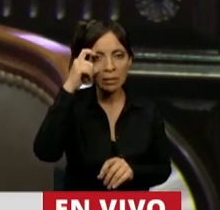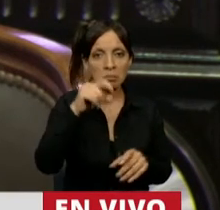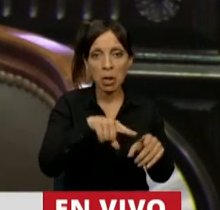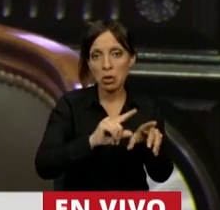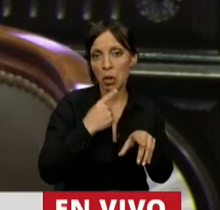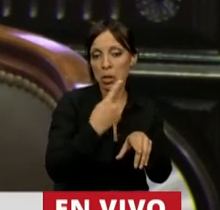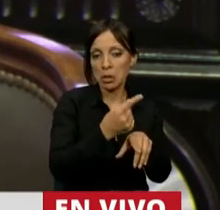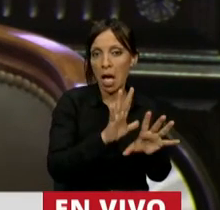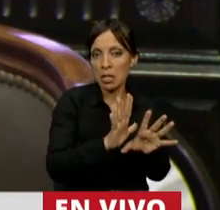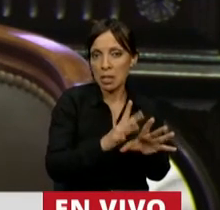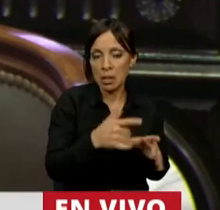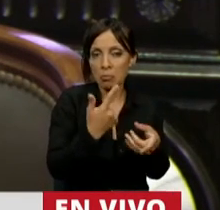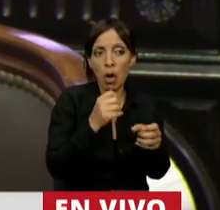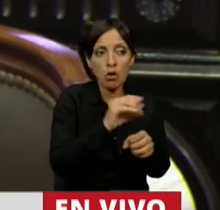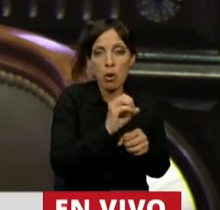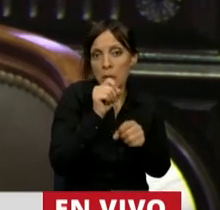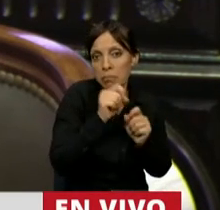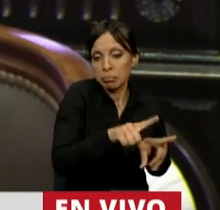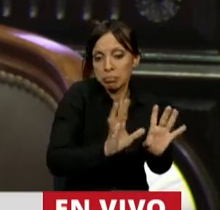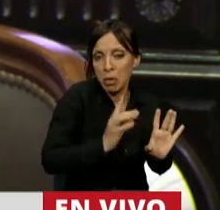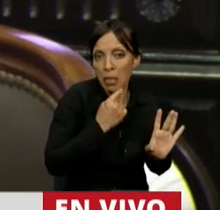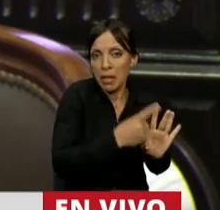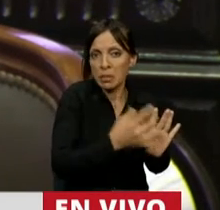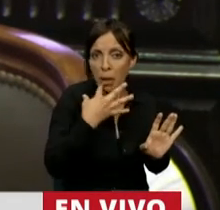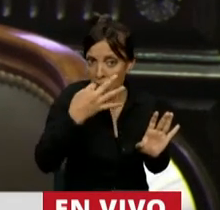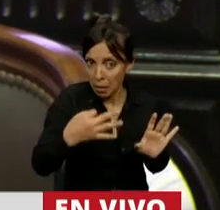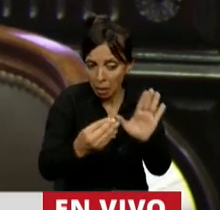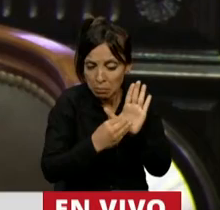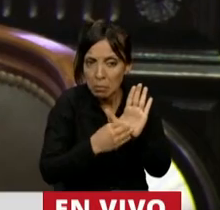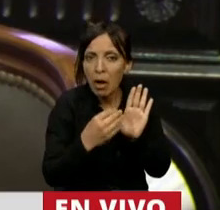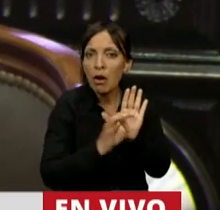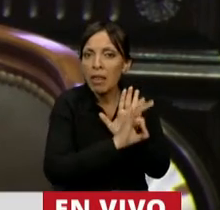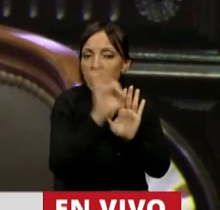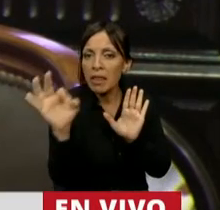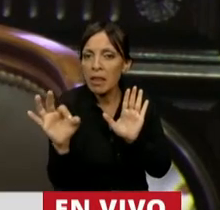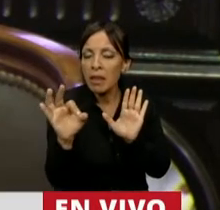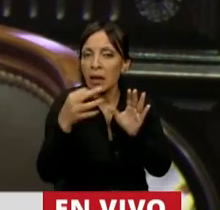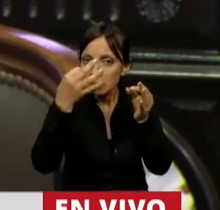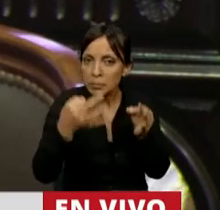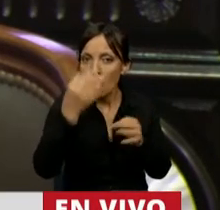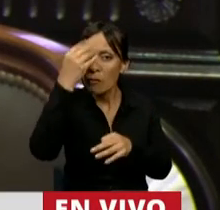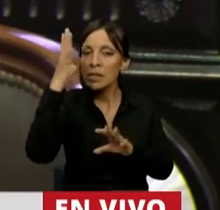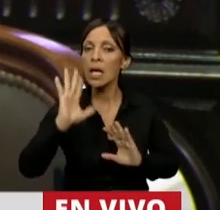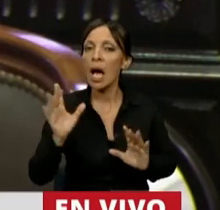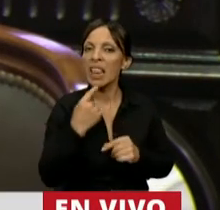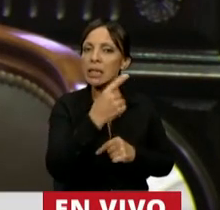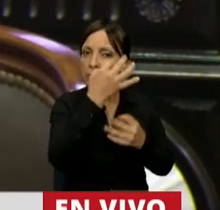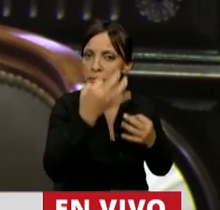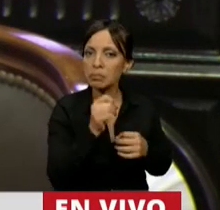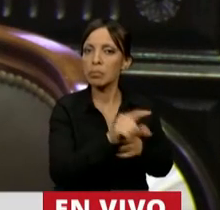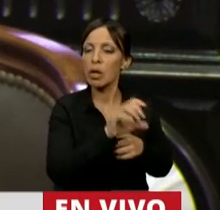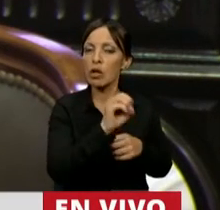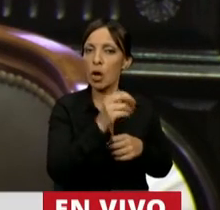Comunidad Mapuche porque no nos consta, no está en ningún registro, ni nacional ni provincial, que tengan